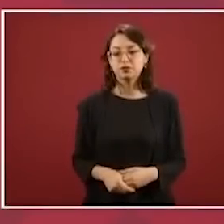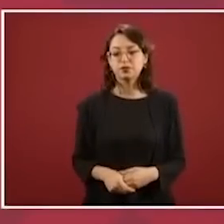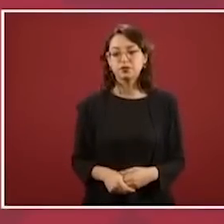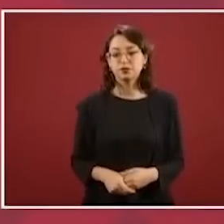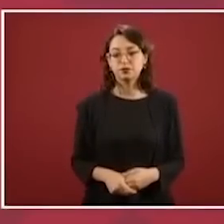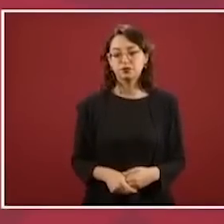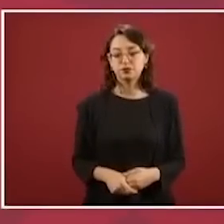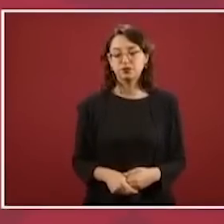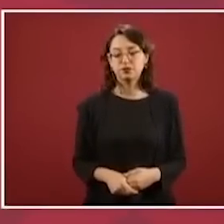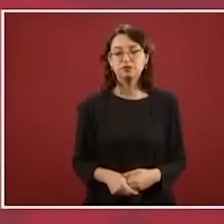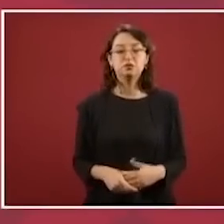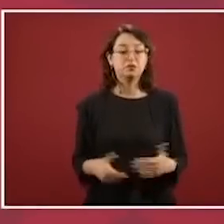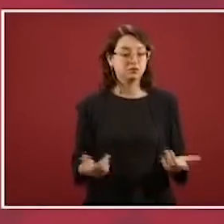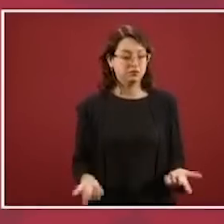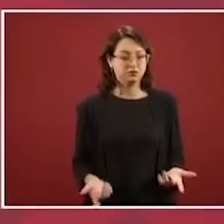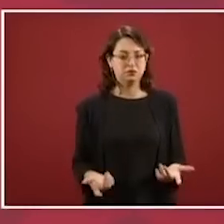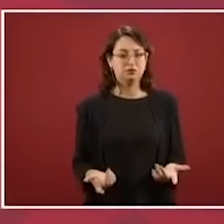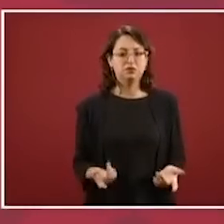ensañarnos